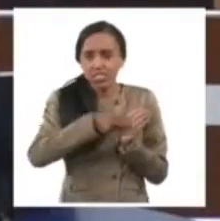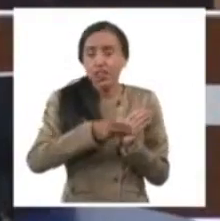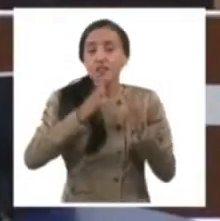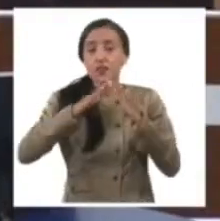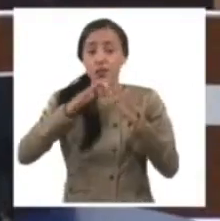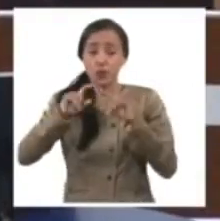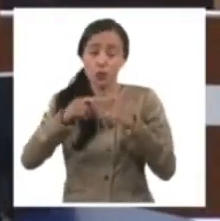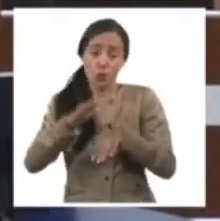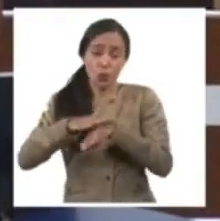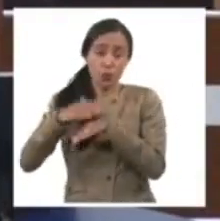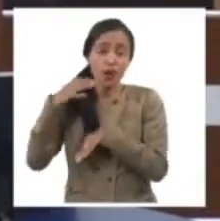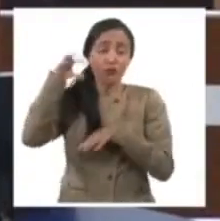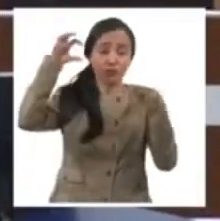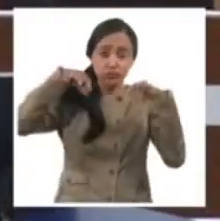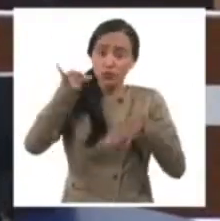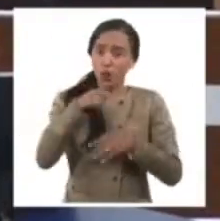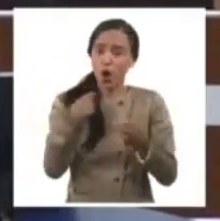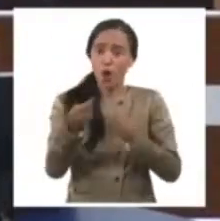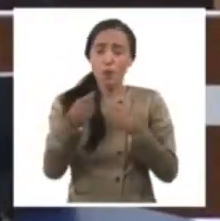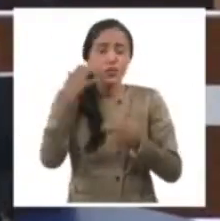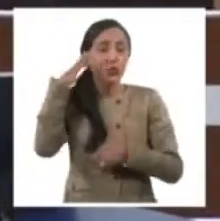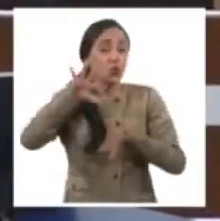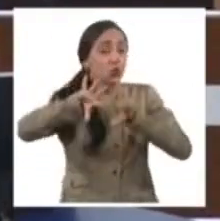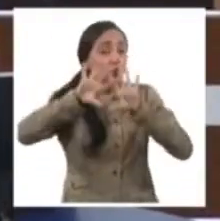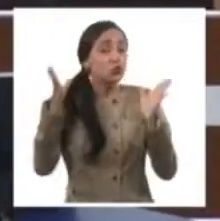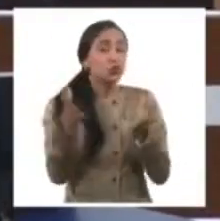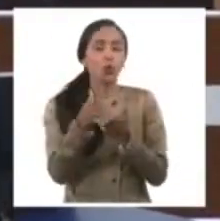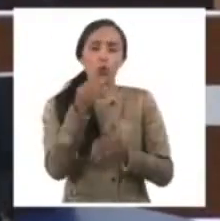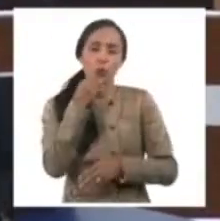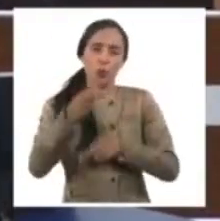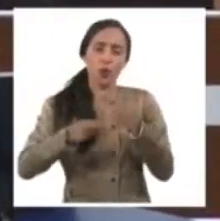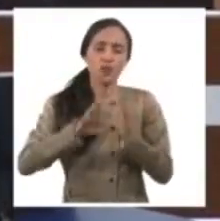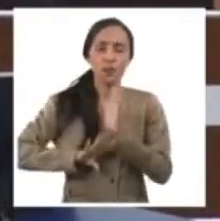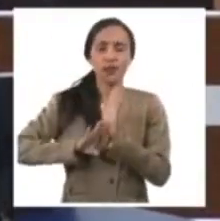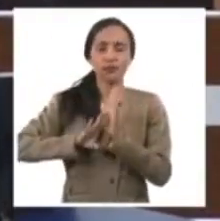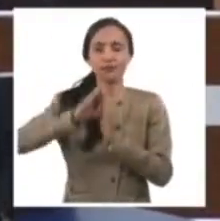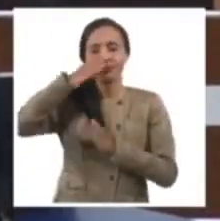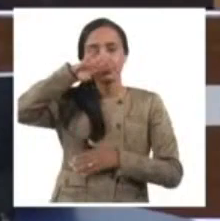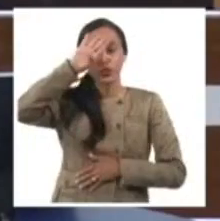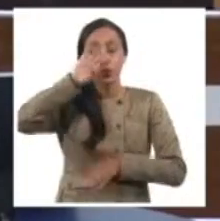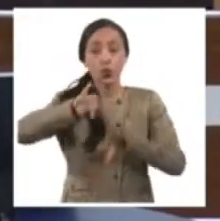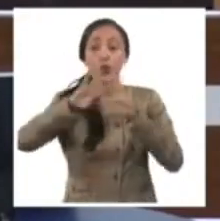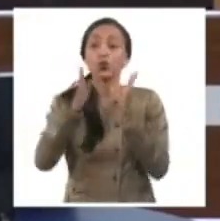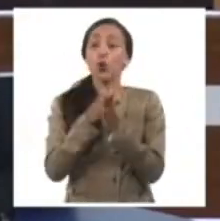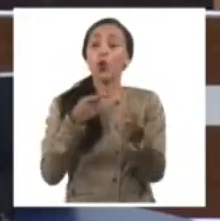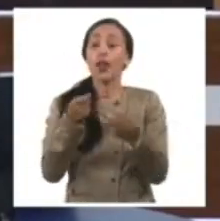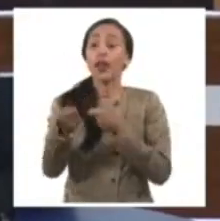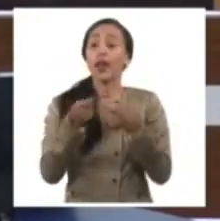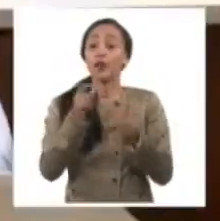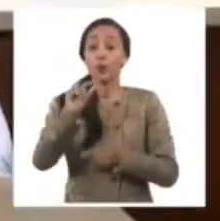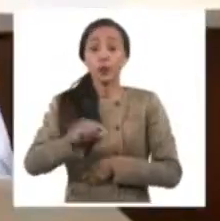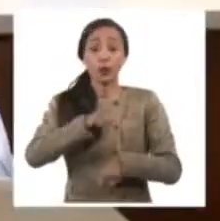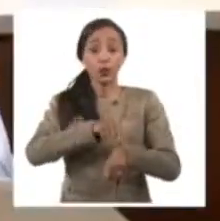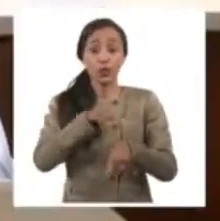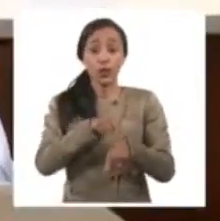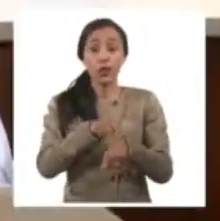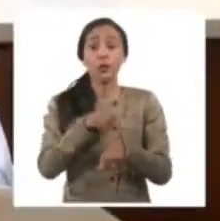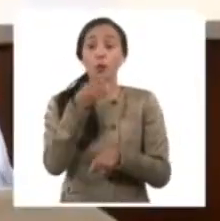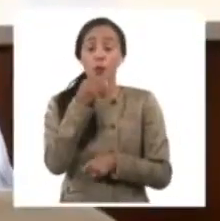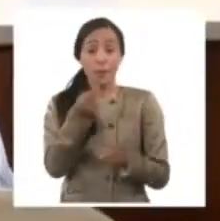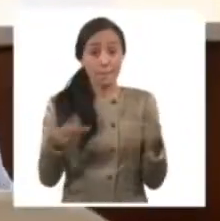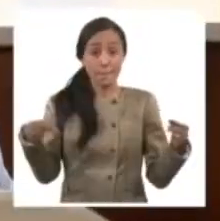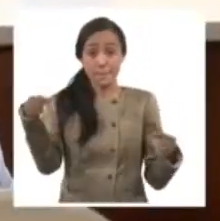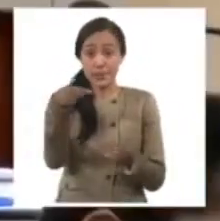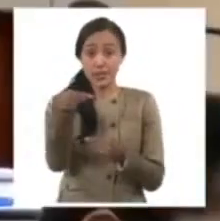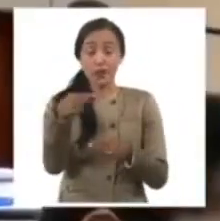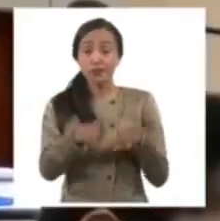están atendiendo desde el comercio exterior todas las maniobras que podemos hacer y todos los negocios que podemos establecer en el menor tiempo posible porque arriben los